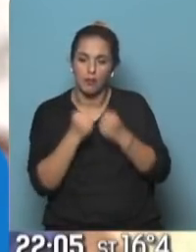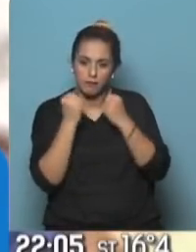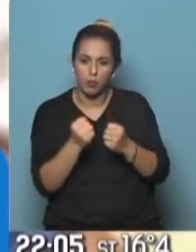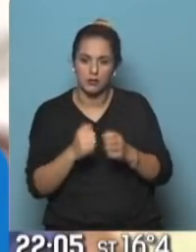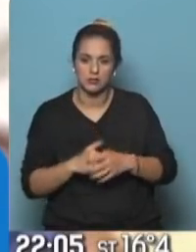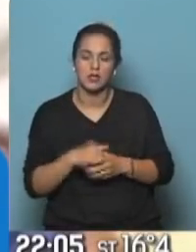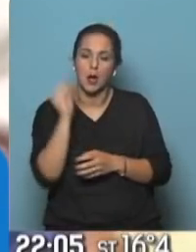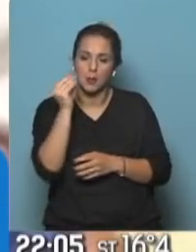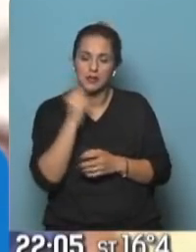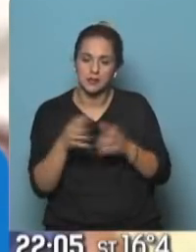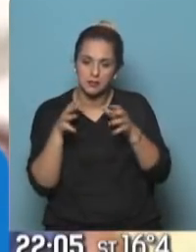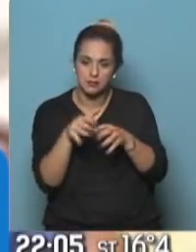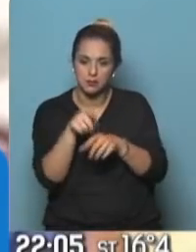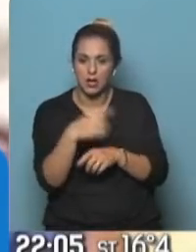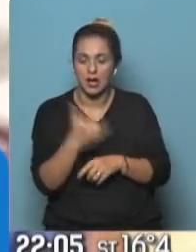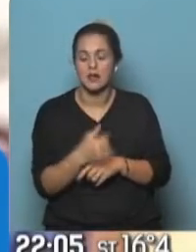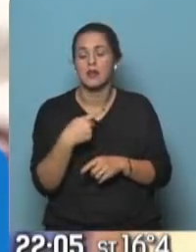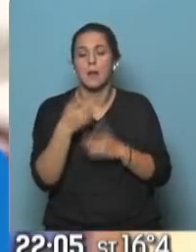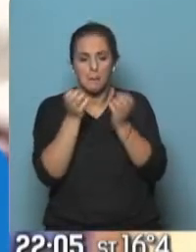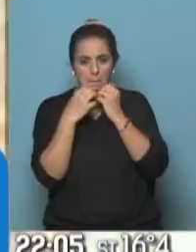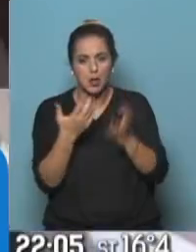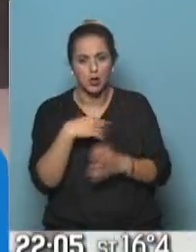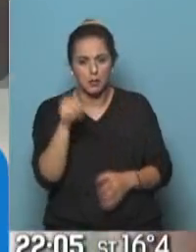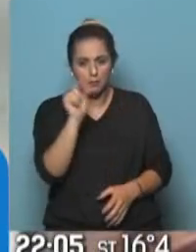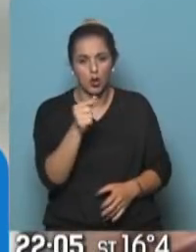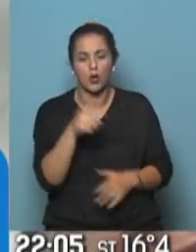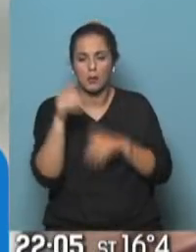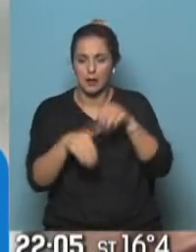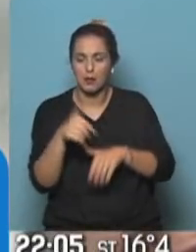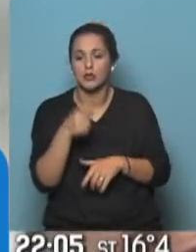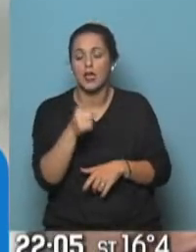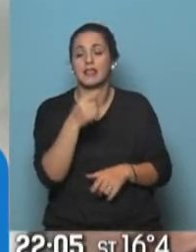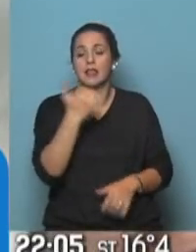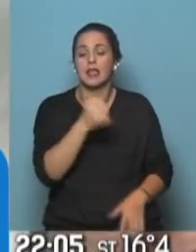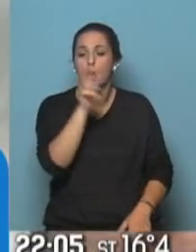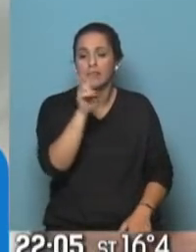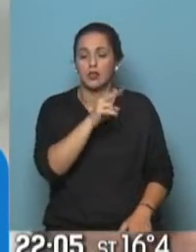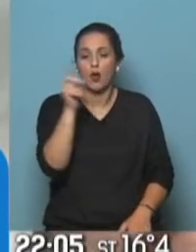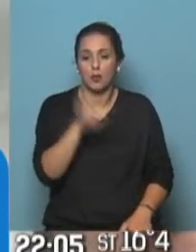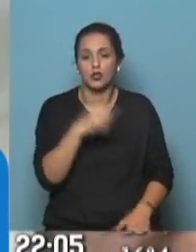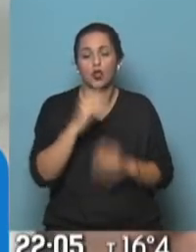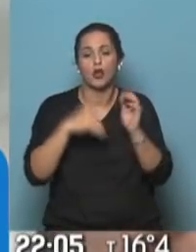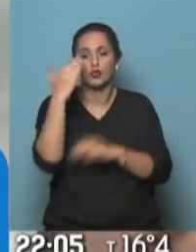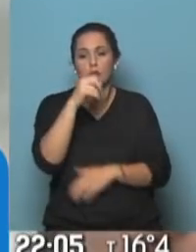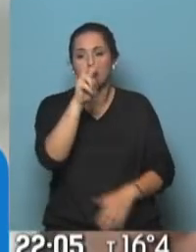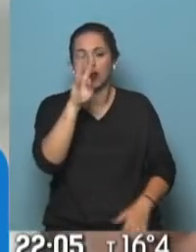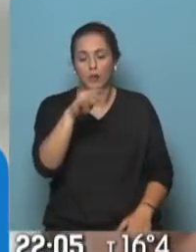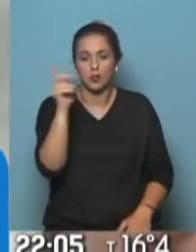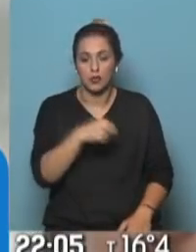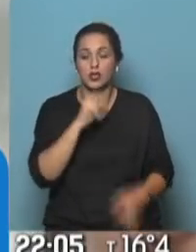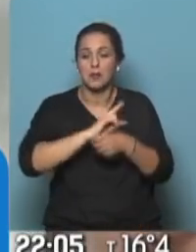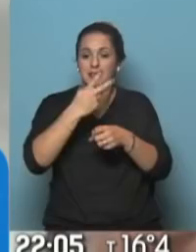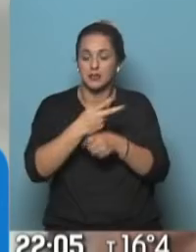está contigo. El militar tuvo una leve mejoría en la intención de voto, subió del 22 al 24%, pero en segunda